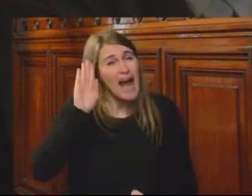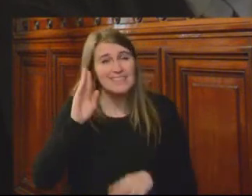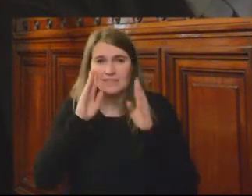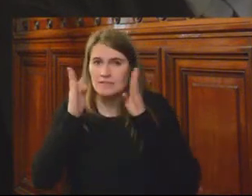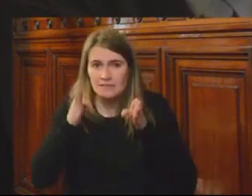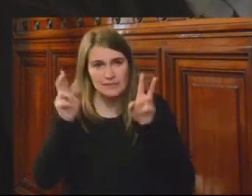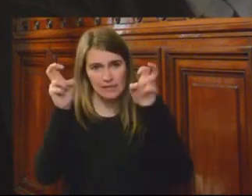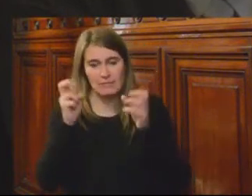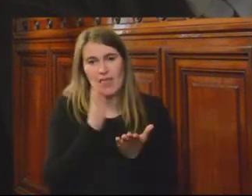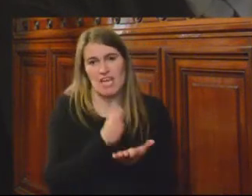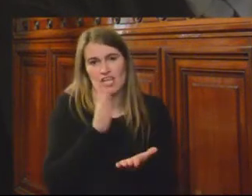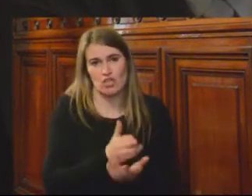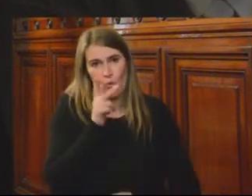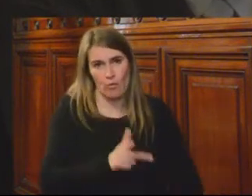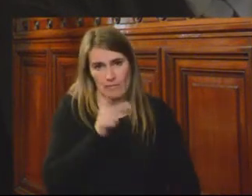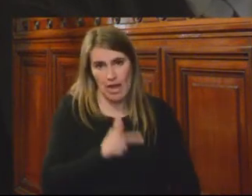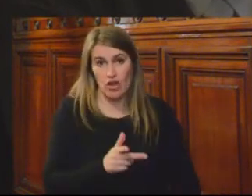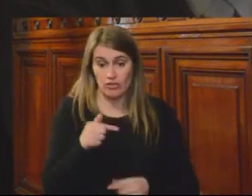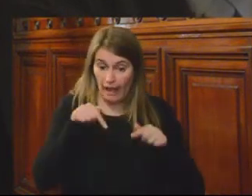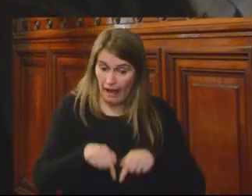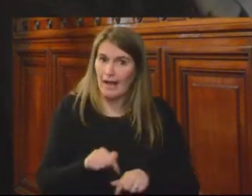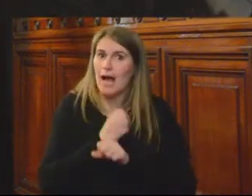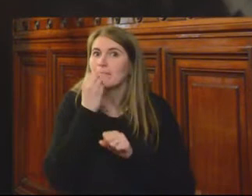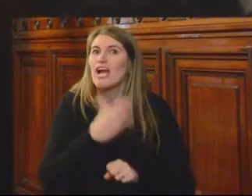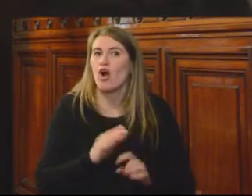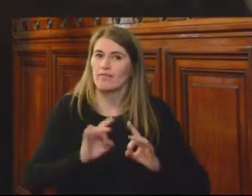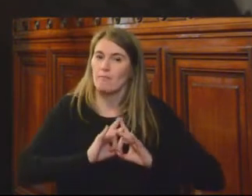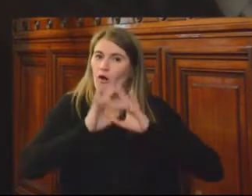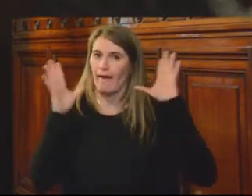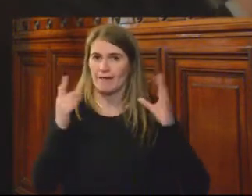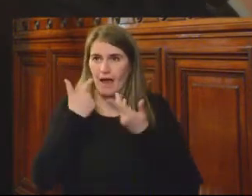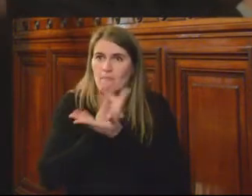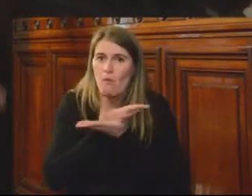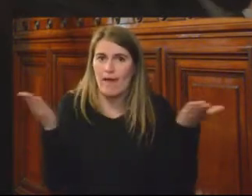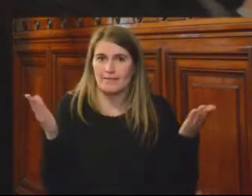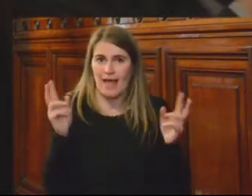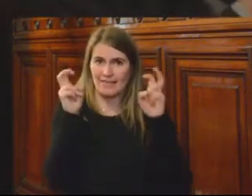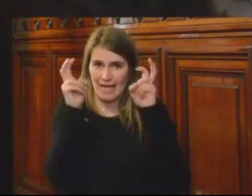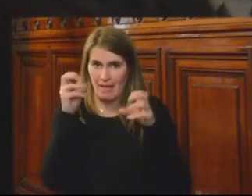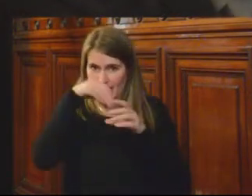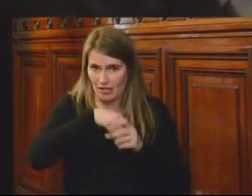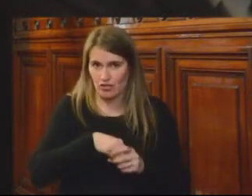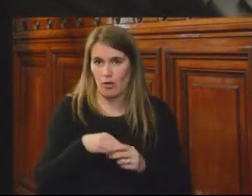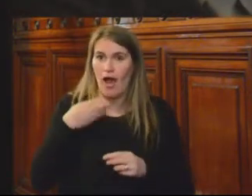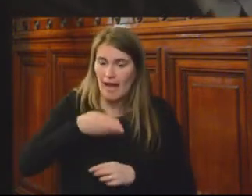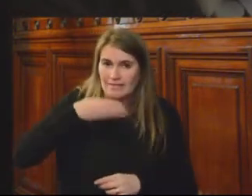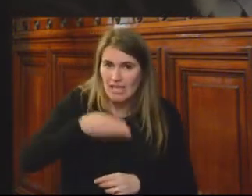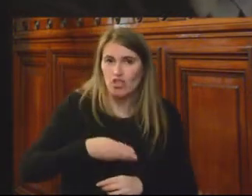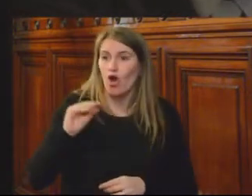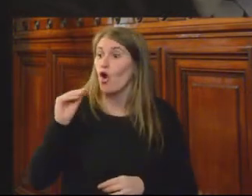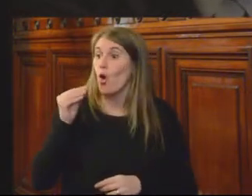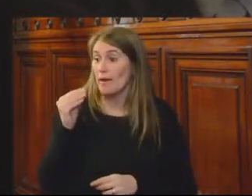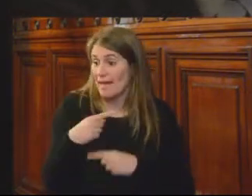Saludamos este espacio que permite democratizar el acceso a este organismo multilateral a las organizaciones independientes y de jóvenes para